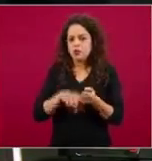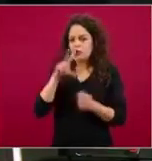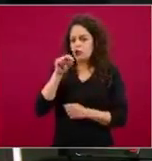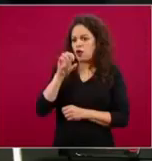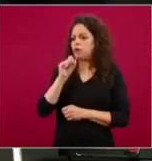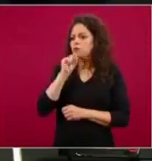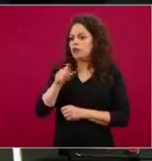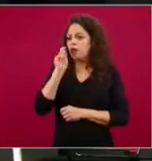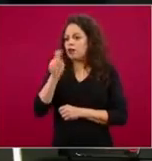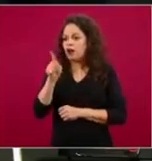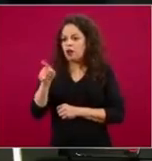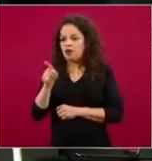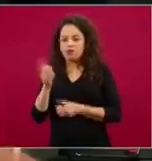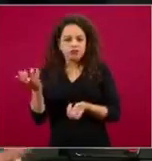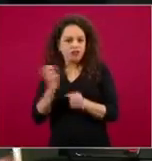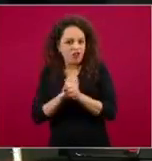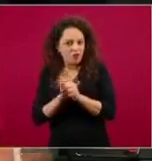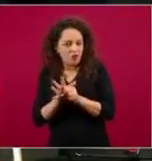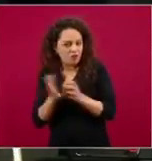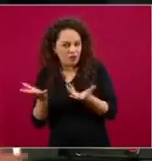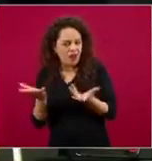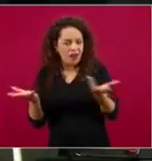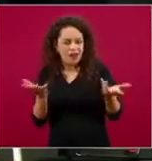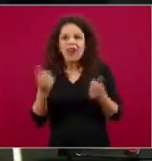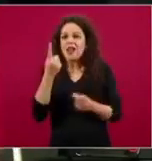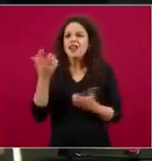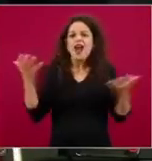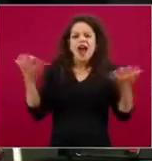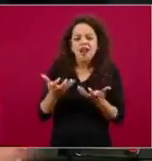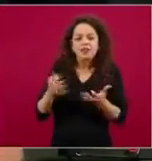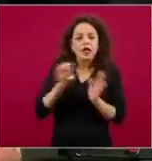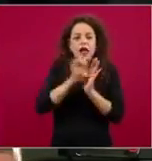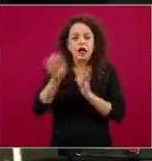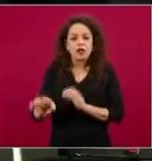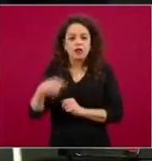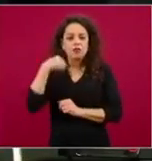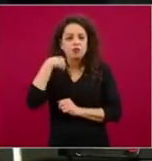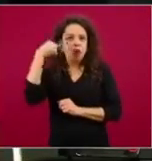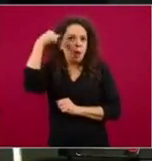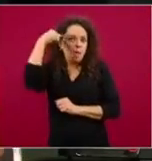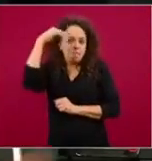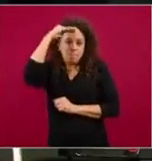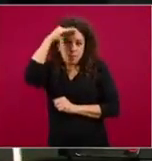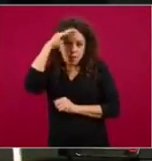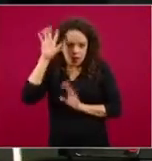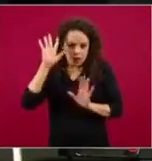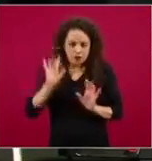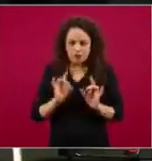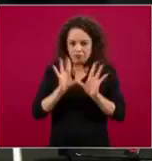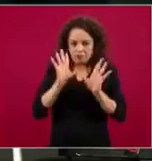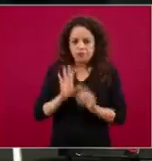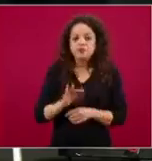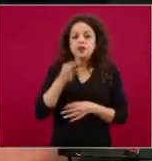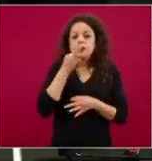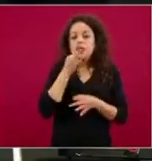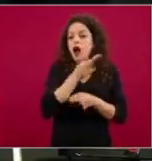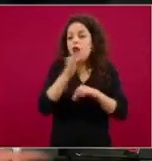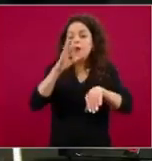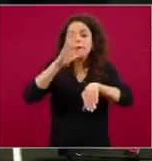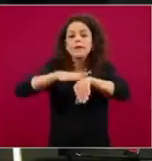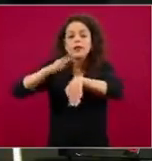hacer? No sé si se me ocurre que a lo mejor poner una advertencia que hoy que estamos en una etapa